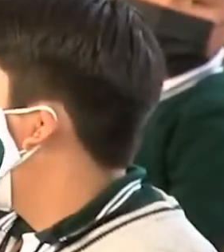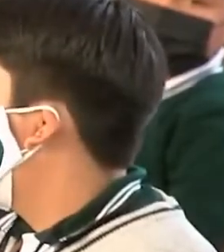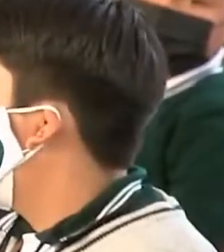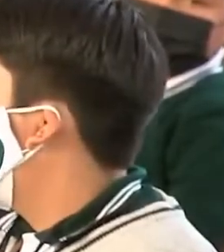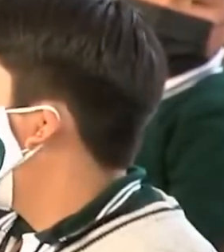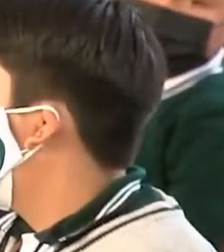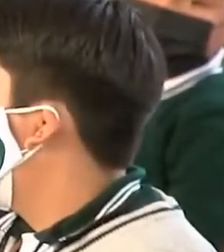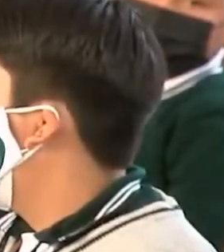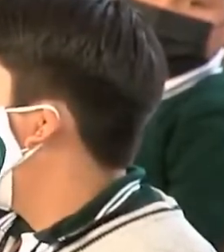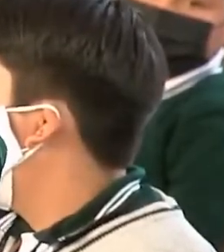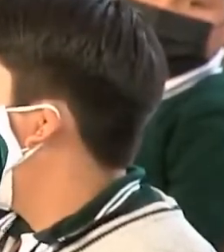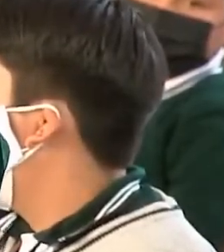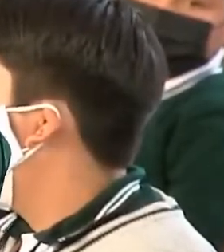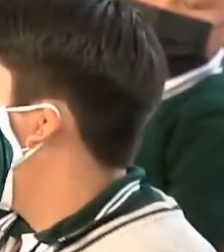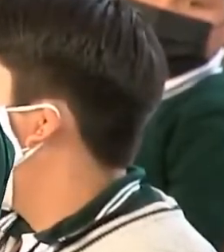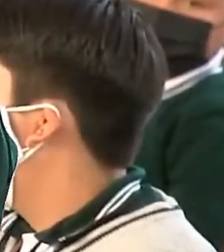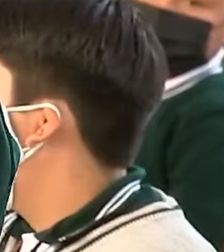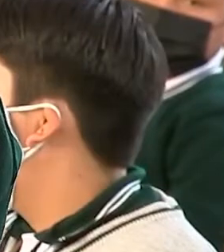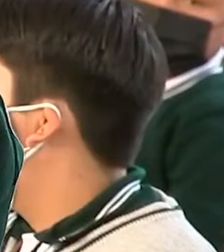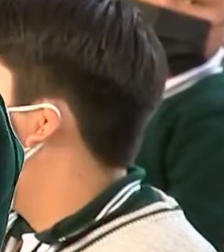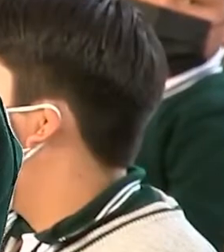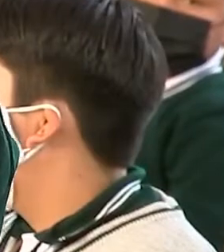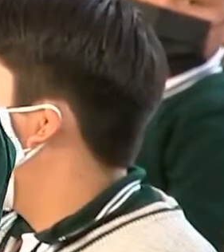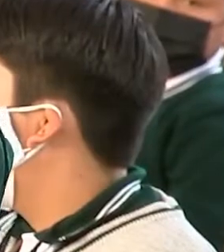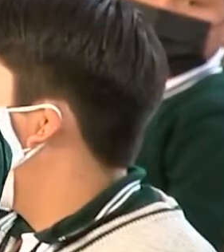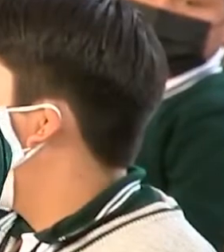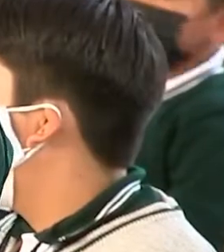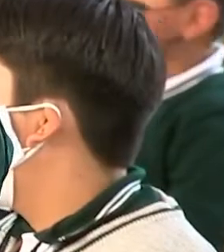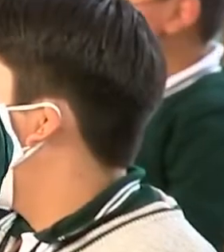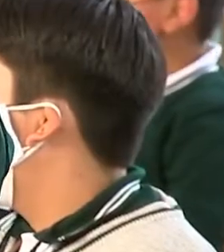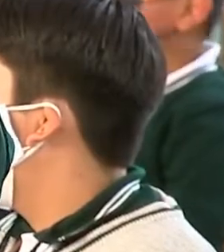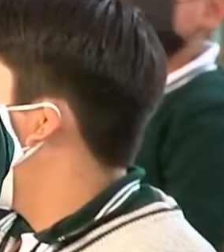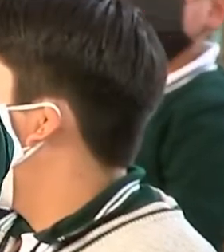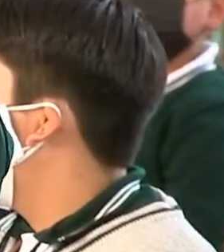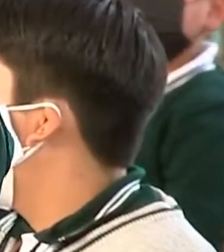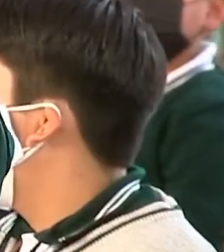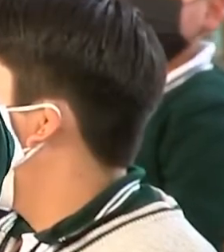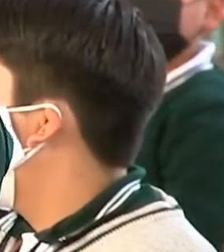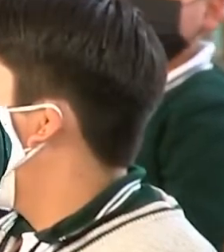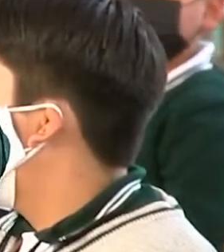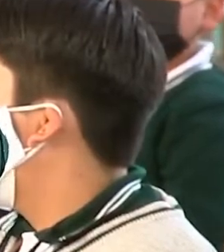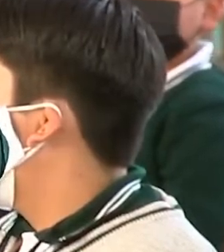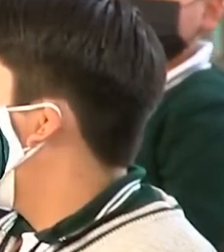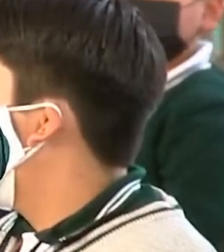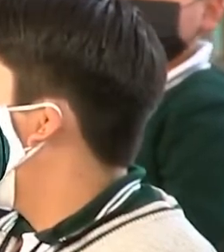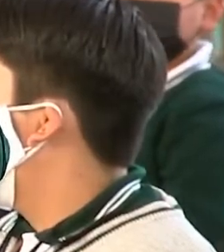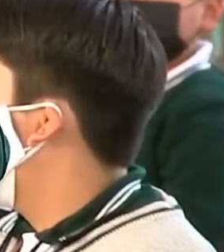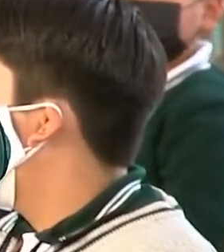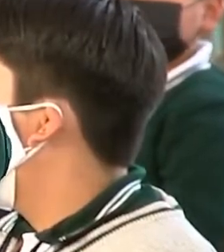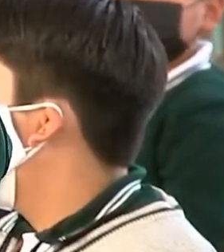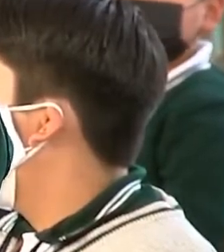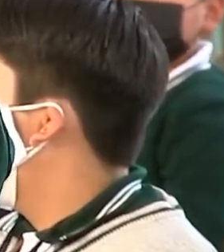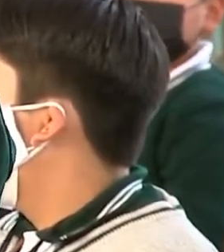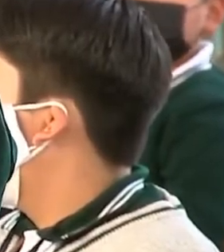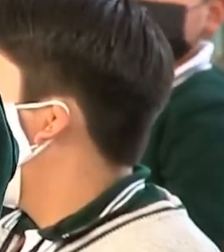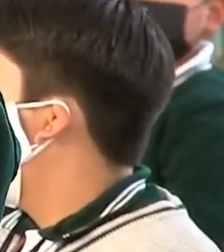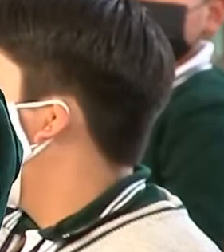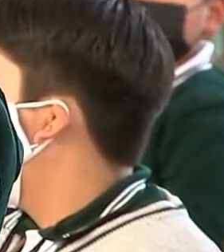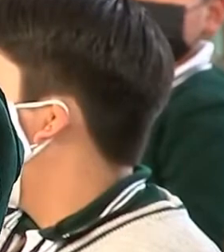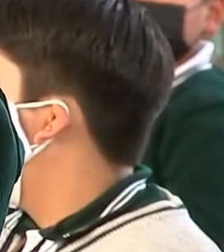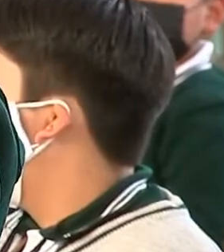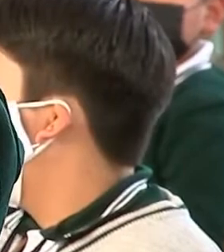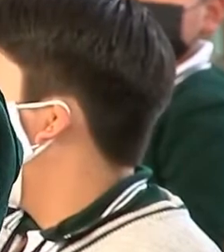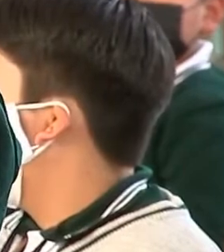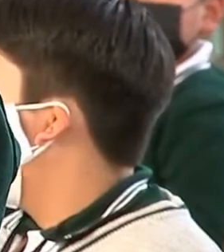de Godofredo Santiago Martínez. Chamas ap ok minzugu, chamas